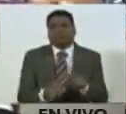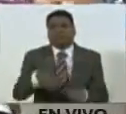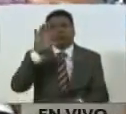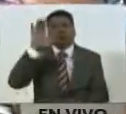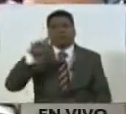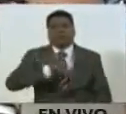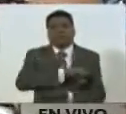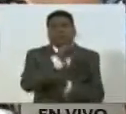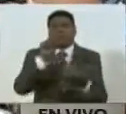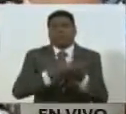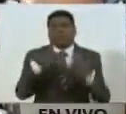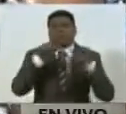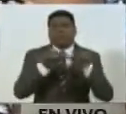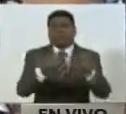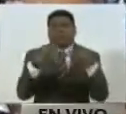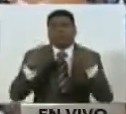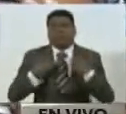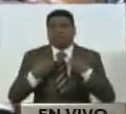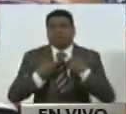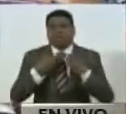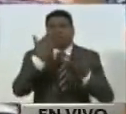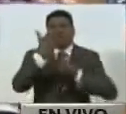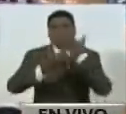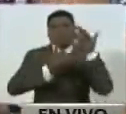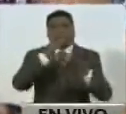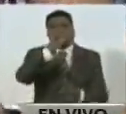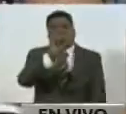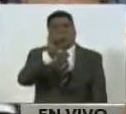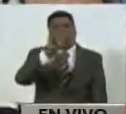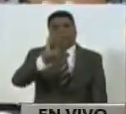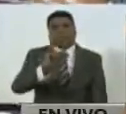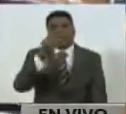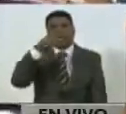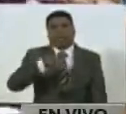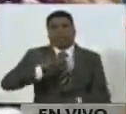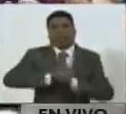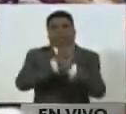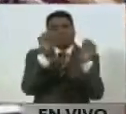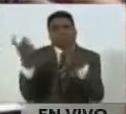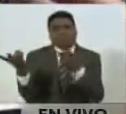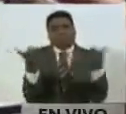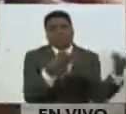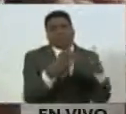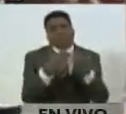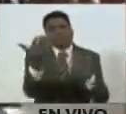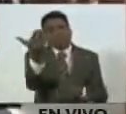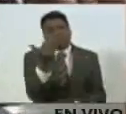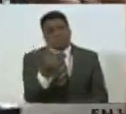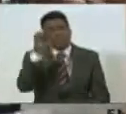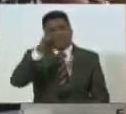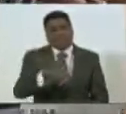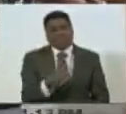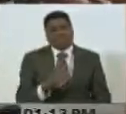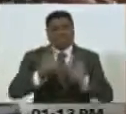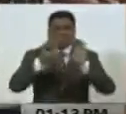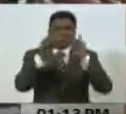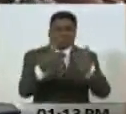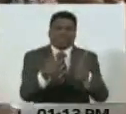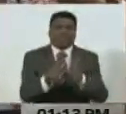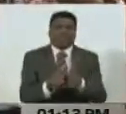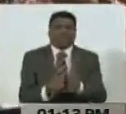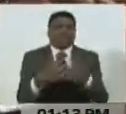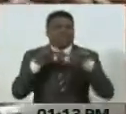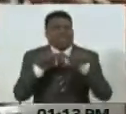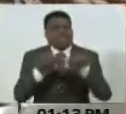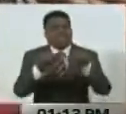entera. Por eso está viva la canción de Ali esta mañana. Invitamos a todos a que se acerquen, estamos apenas comenzando. Siguen